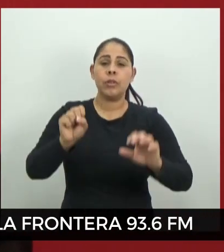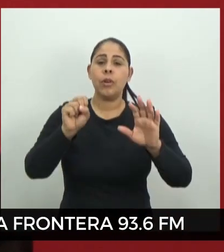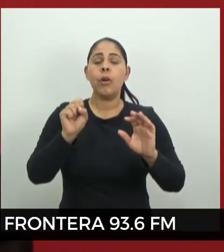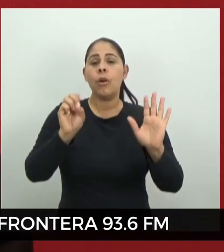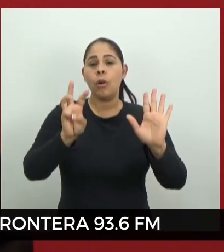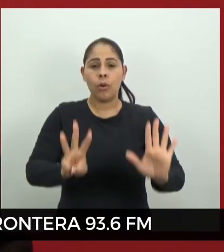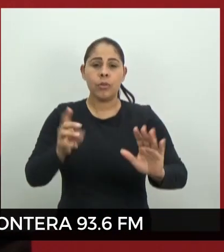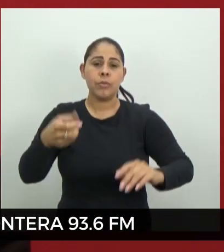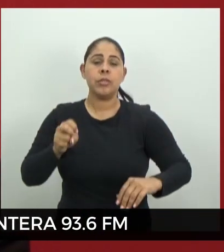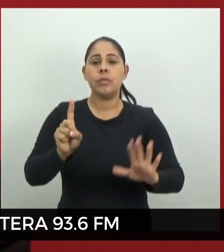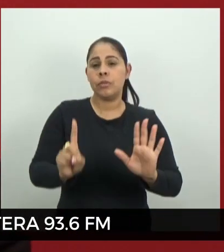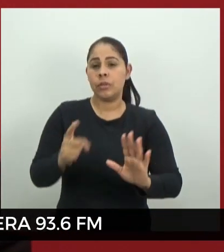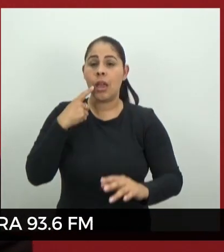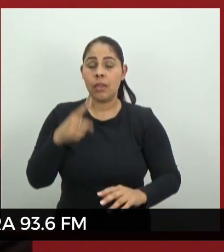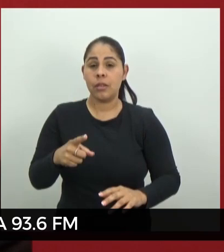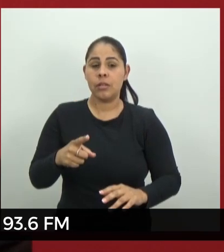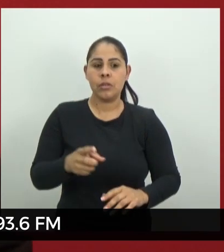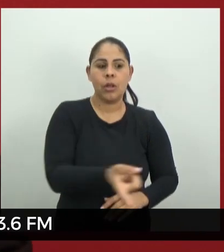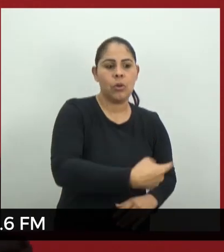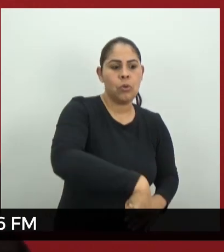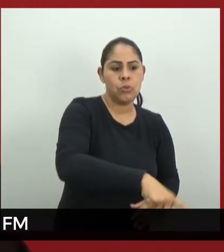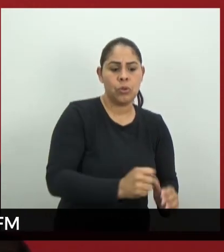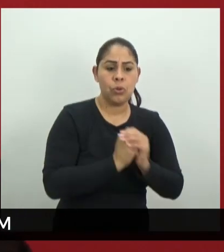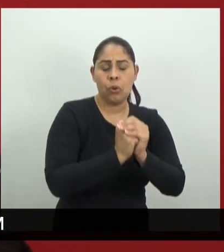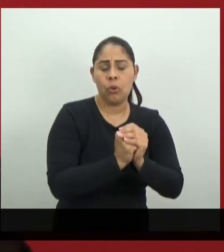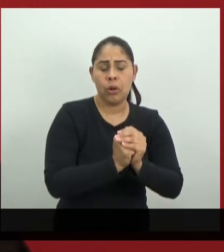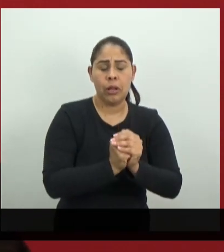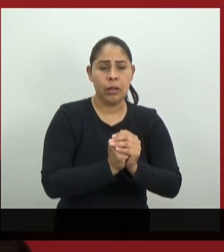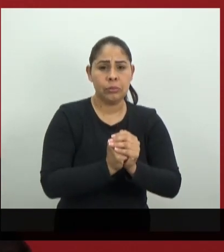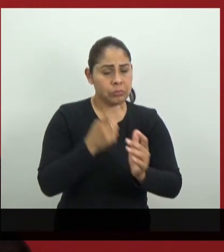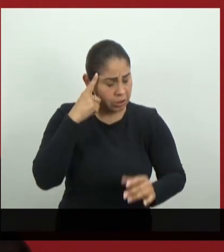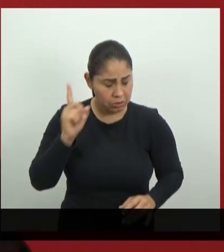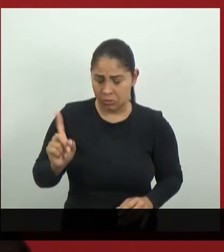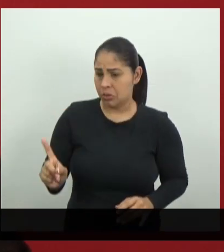no sabemos cómo orar, pero el Espíritu Santo mismo nos ayuda.